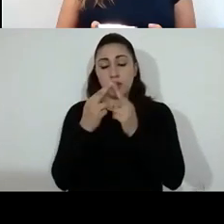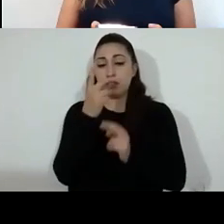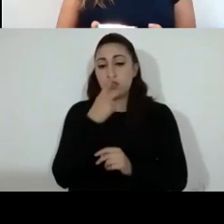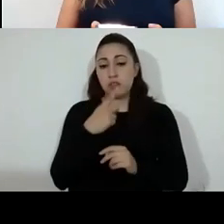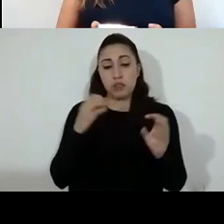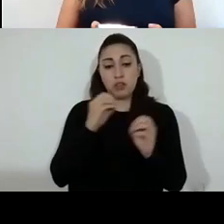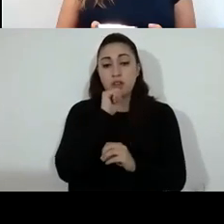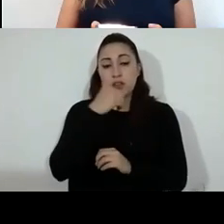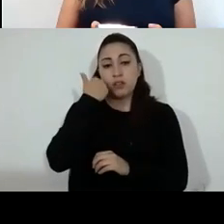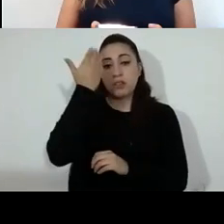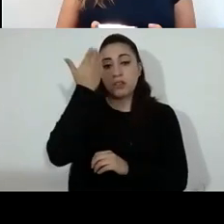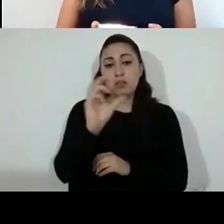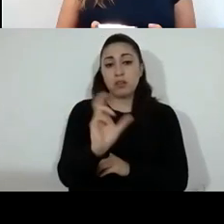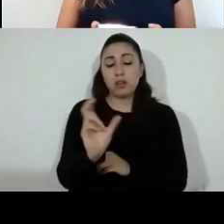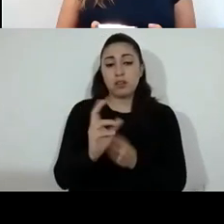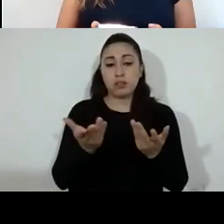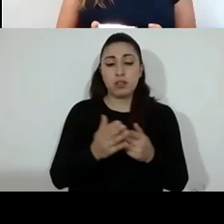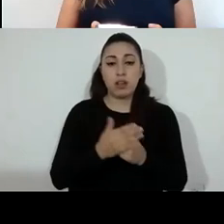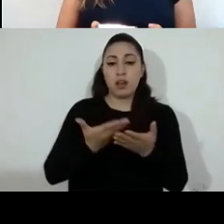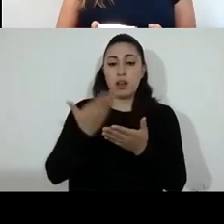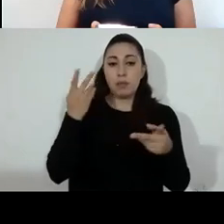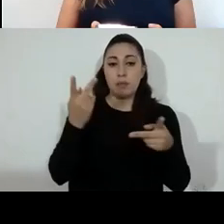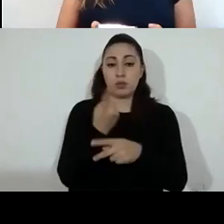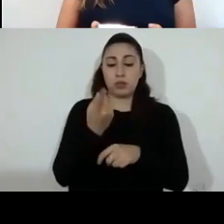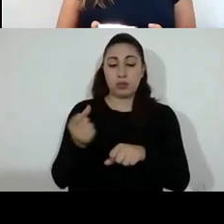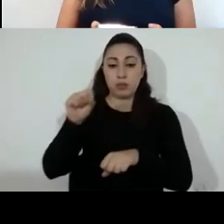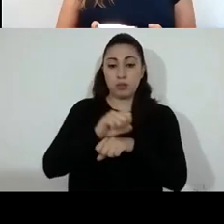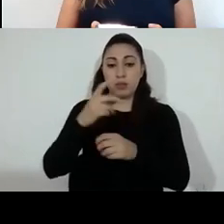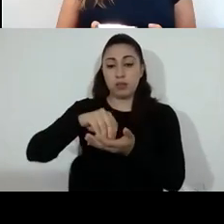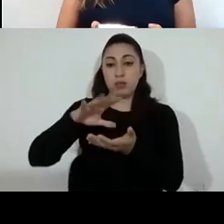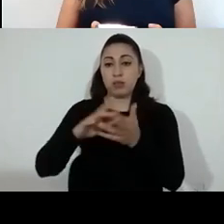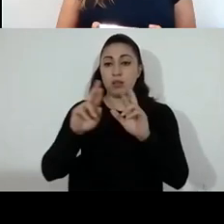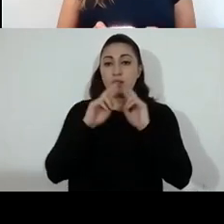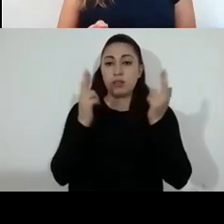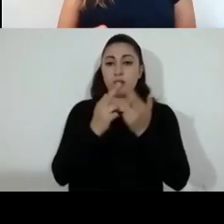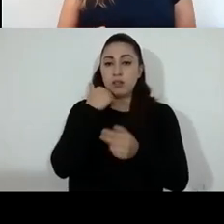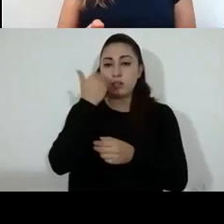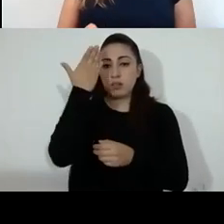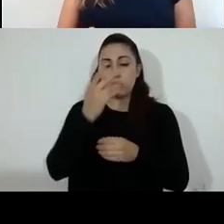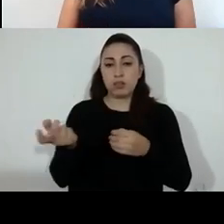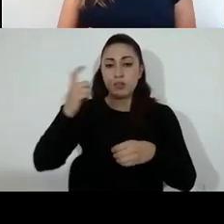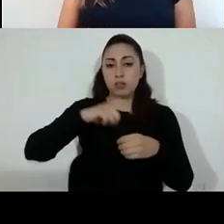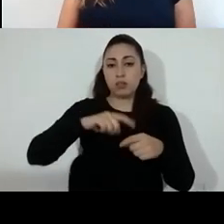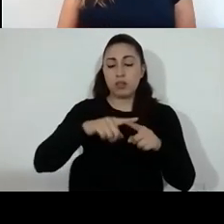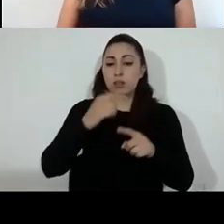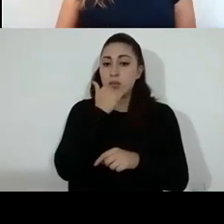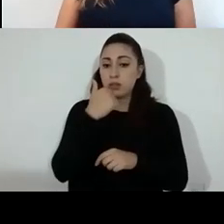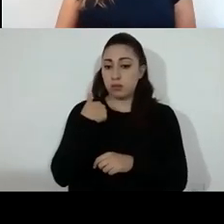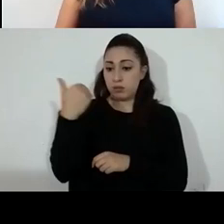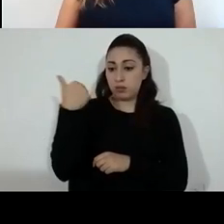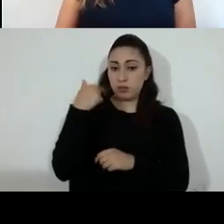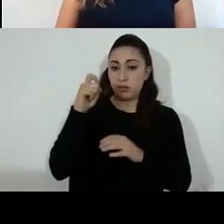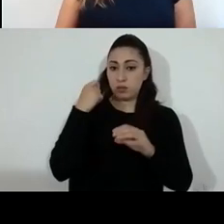Entonces se convocó la semana pasada. ¿Y quiénes participaron? ¿A mí se me convocó por escrito o por correo